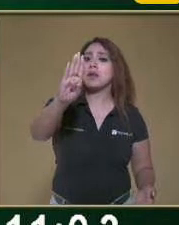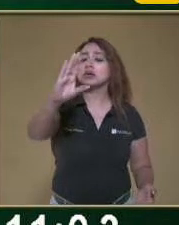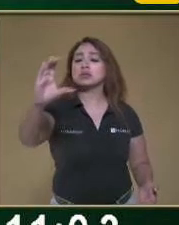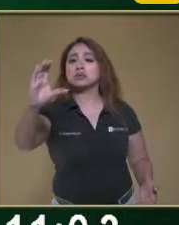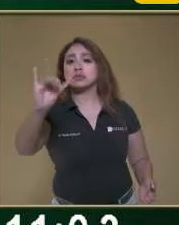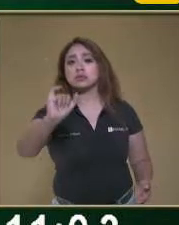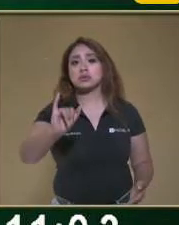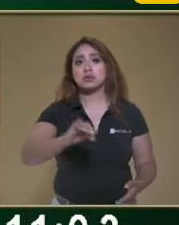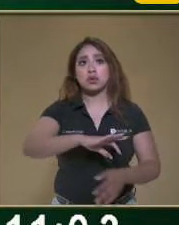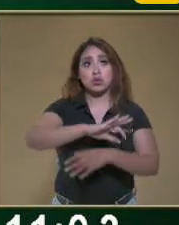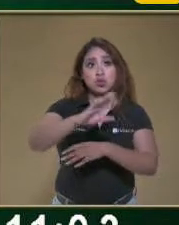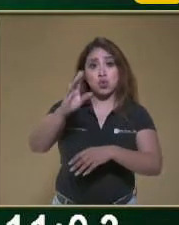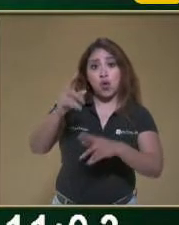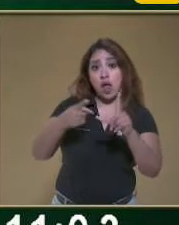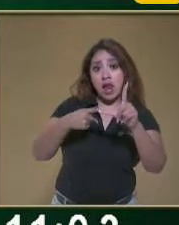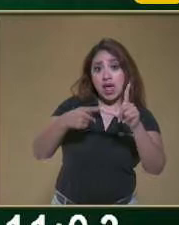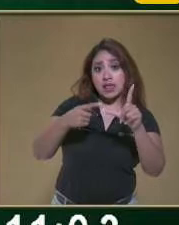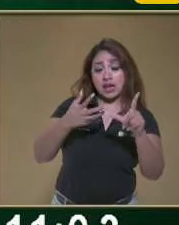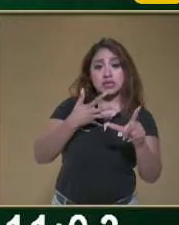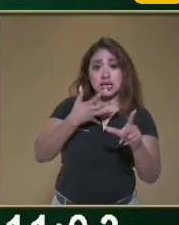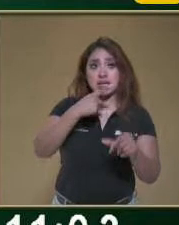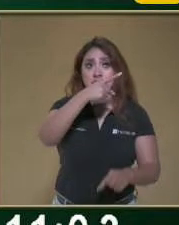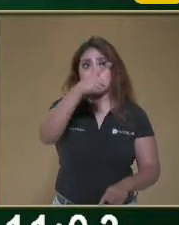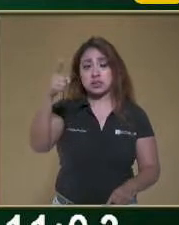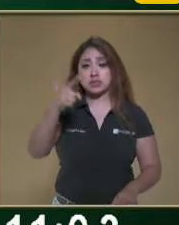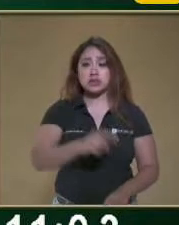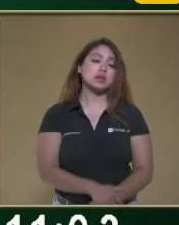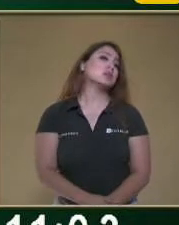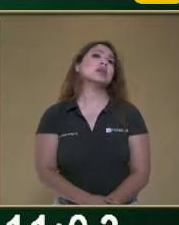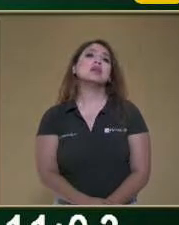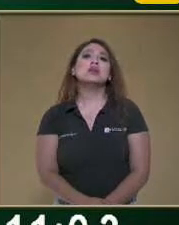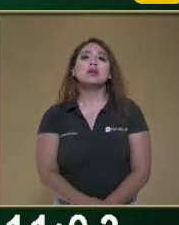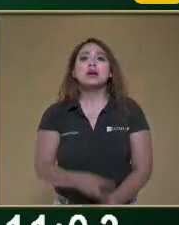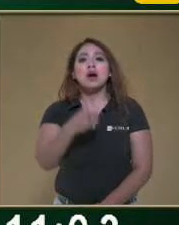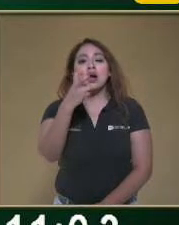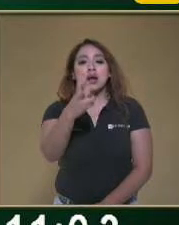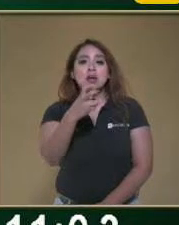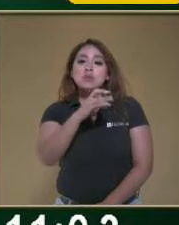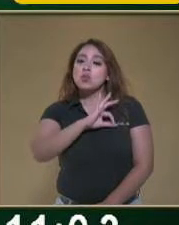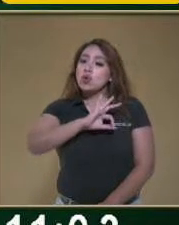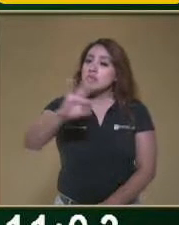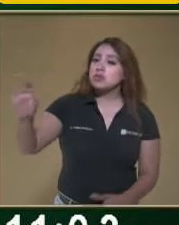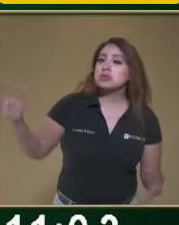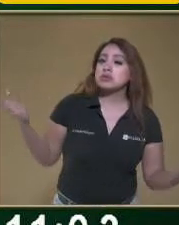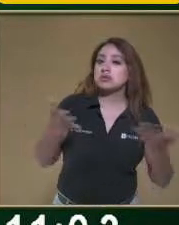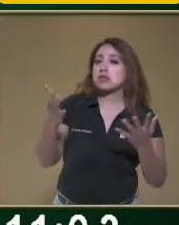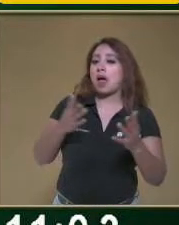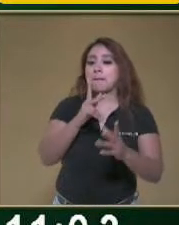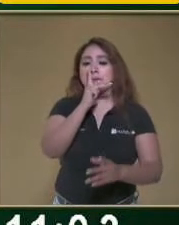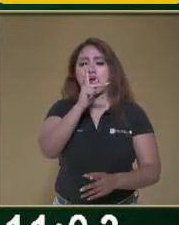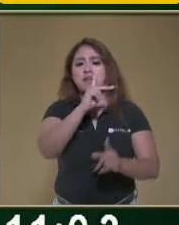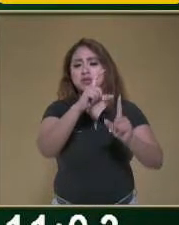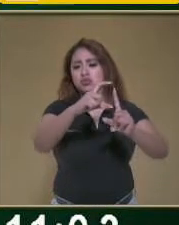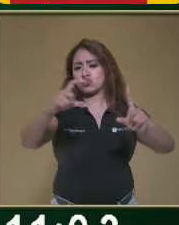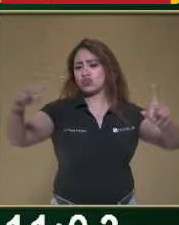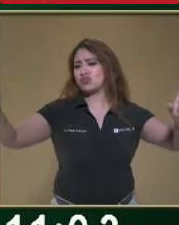vienen todas las letras de nuestra lengua. Así, con estas letras formamos todas las palabras que nosotros